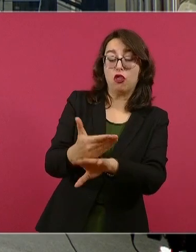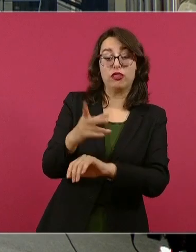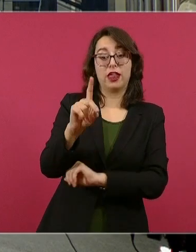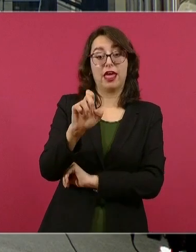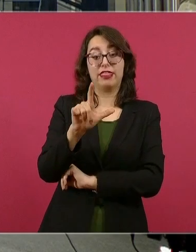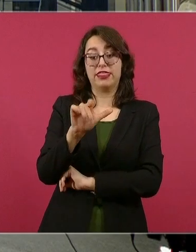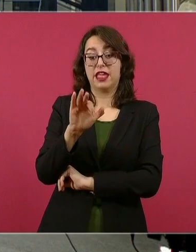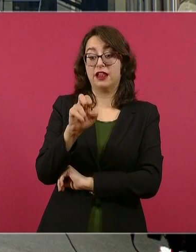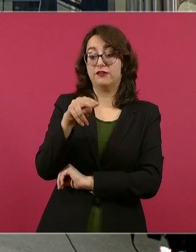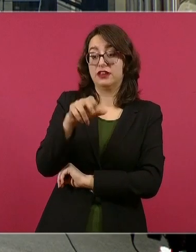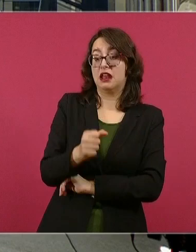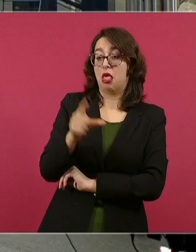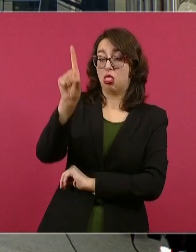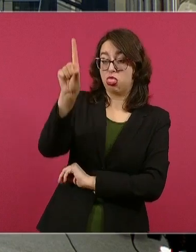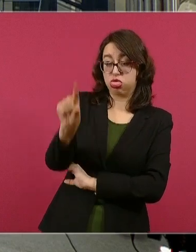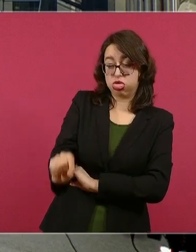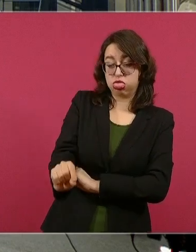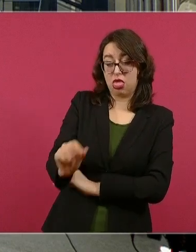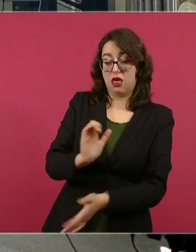no se logra nada.